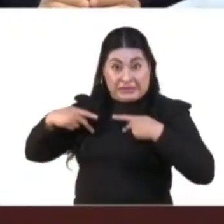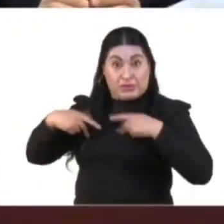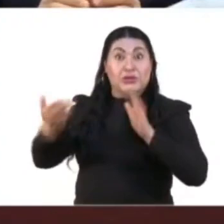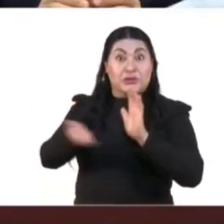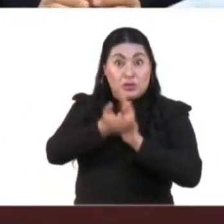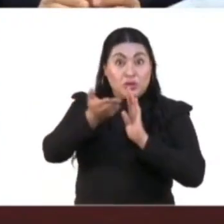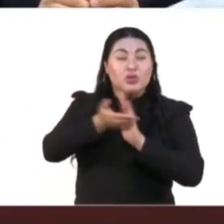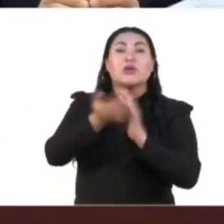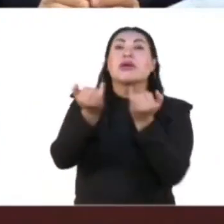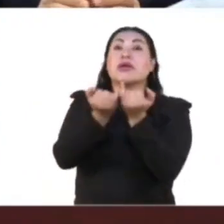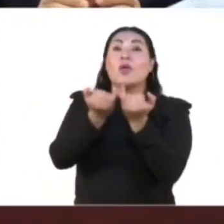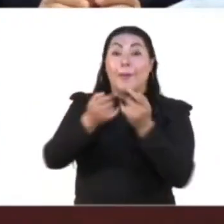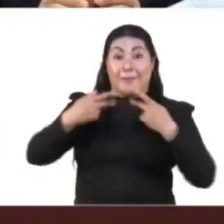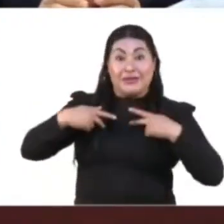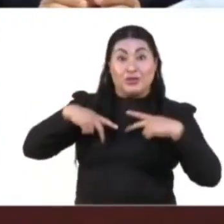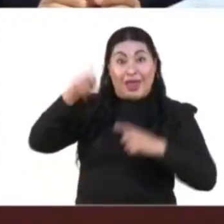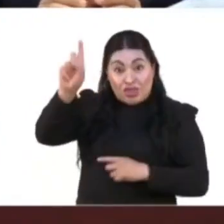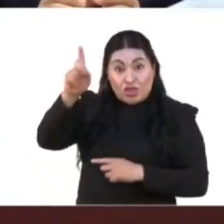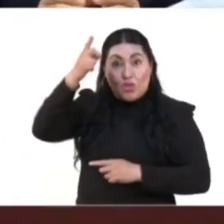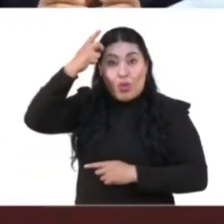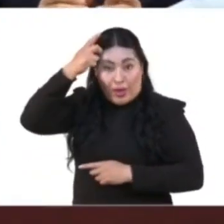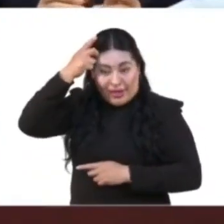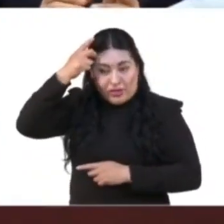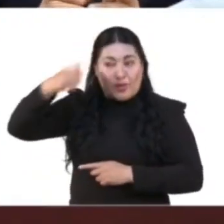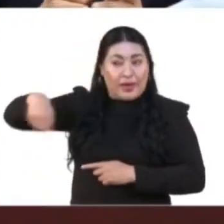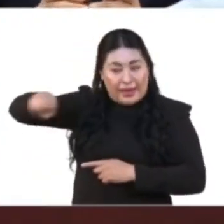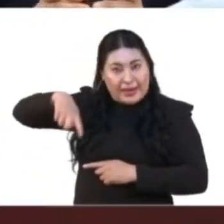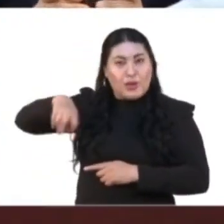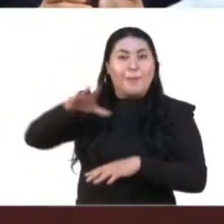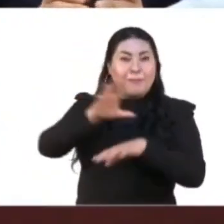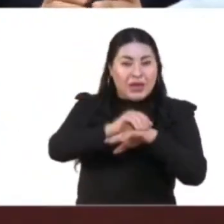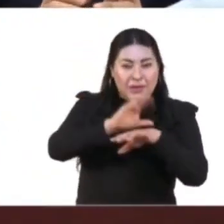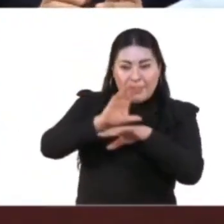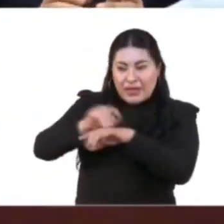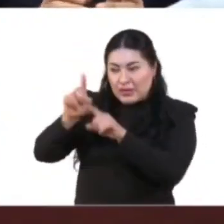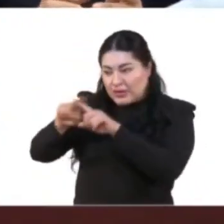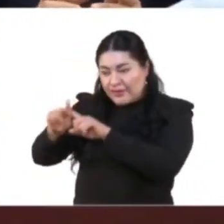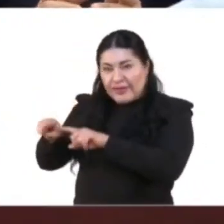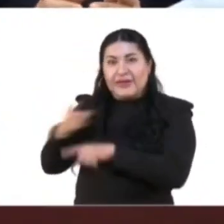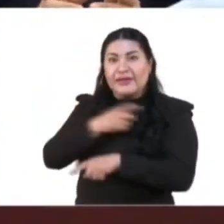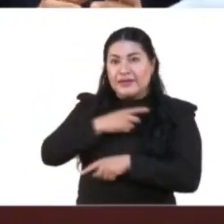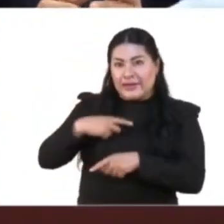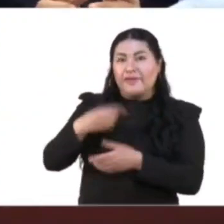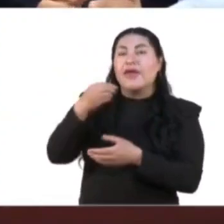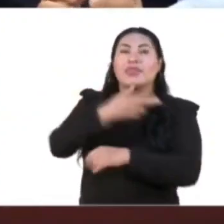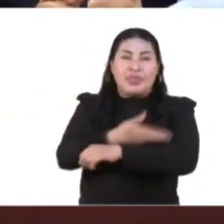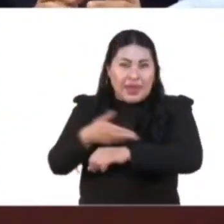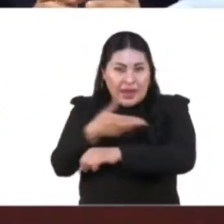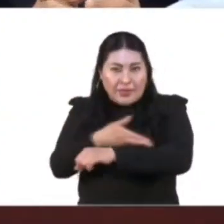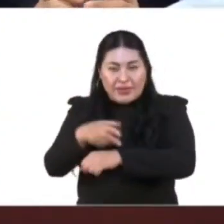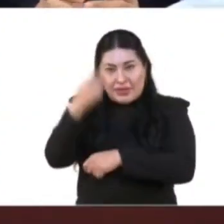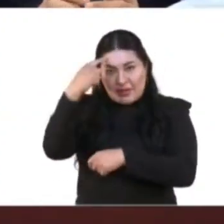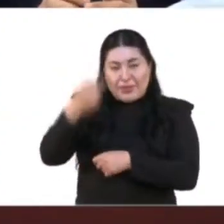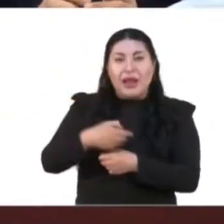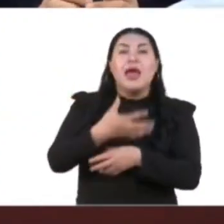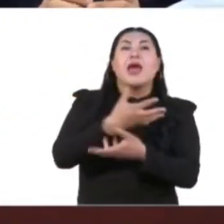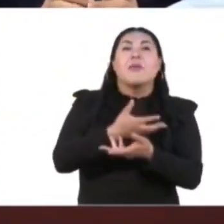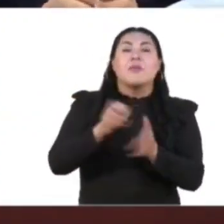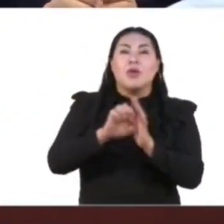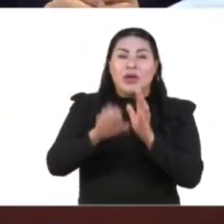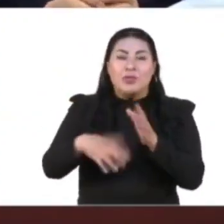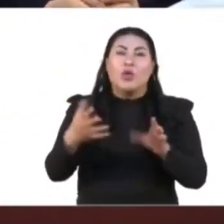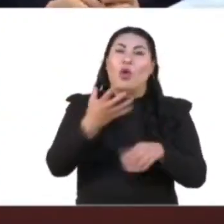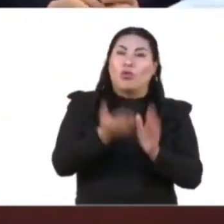inmueble de todos los permisos que se tienen que sacar, de la constancia de seguridad de las construcciones,